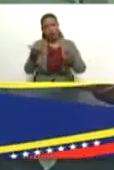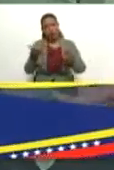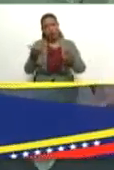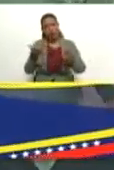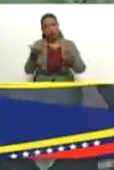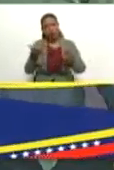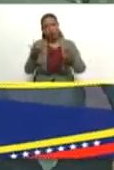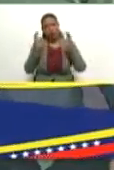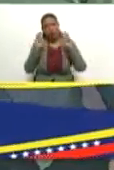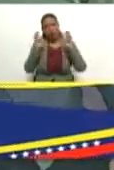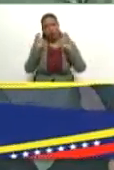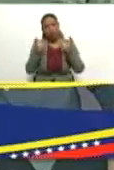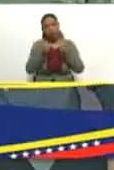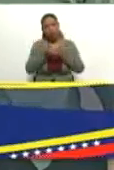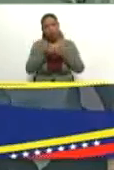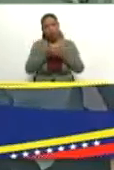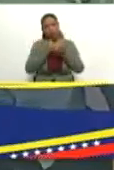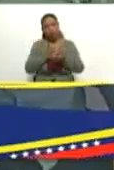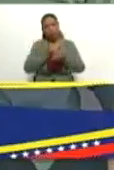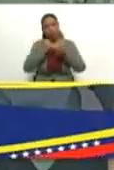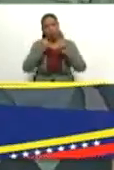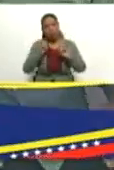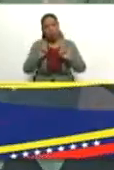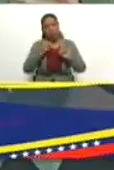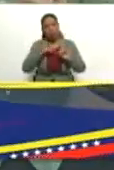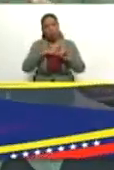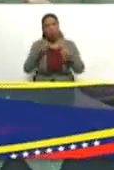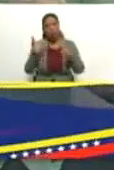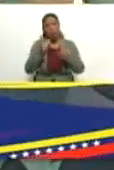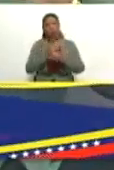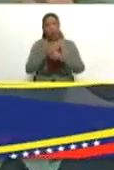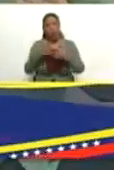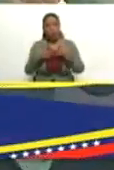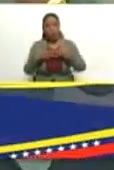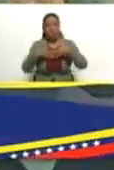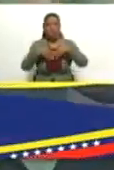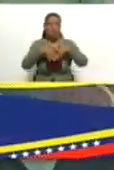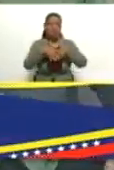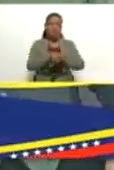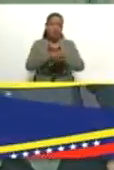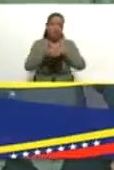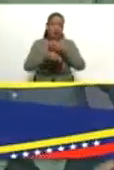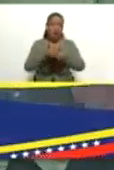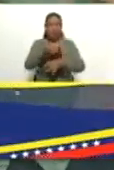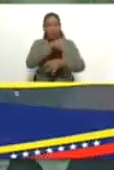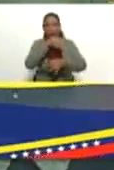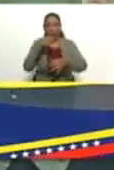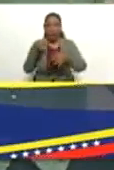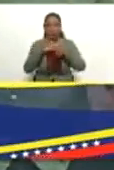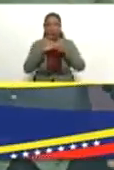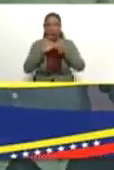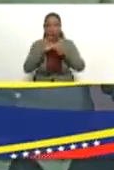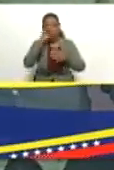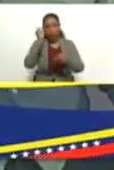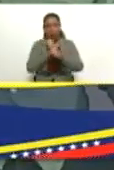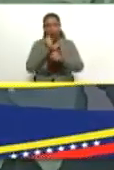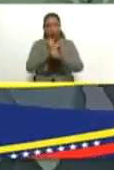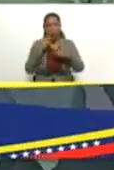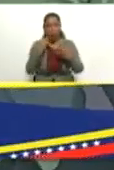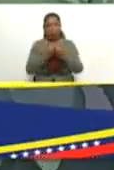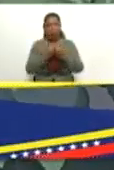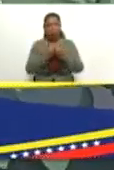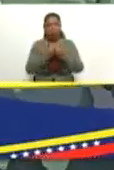en materia de equipo, en Independencia, hemos logrado engranar, conquistar un engranaje perfecto. Gobierno nacional, el cual